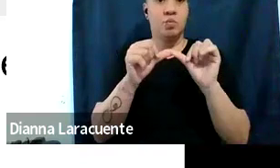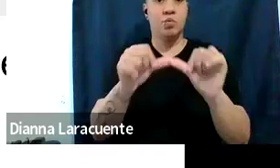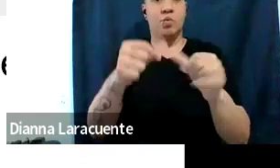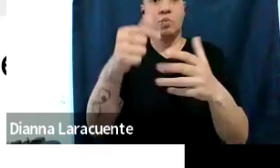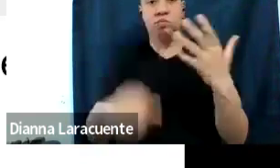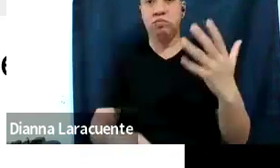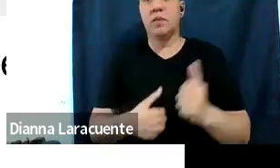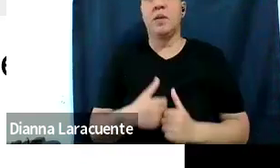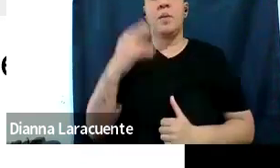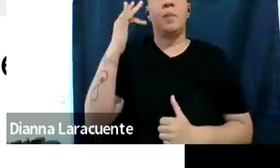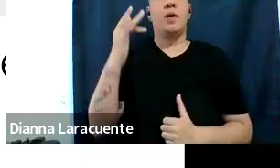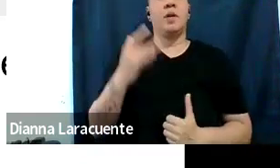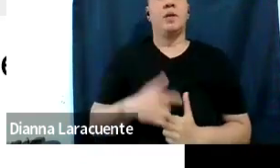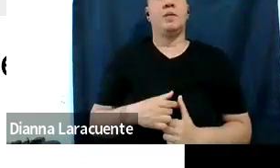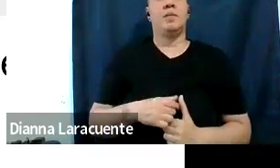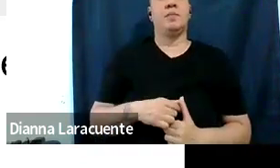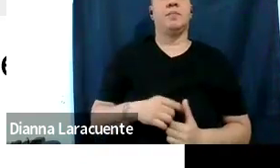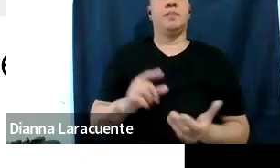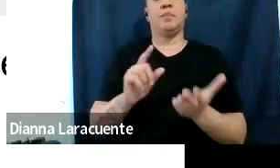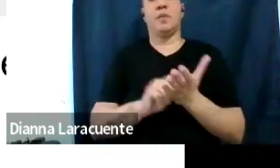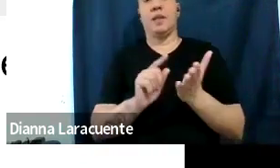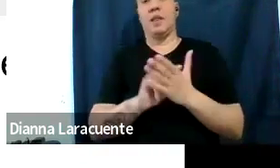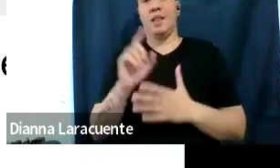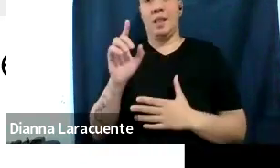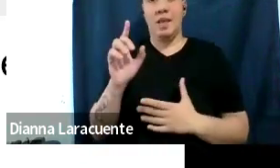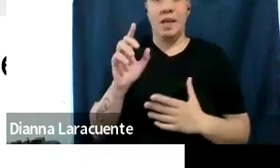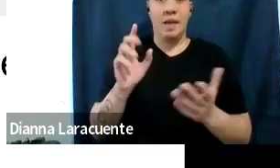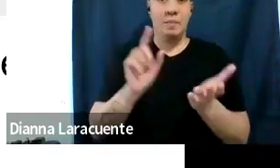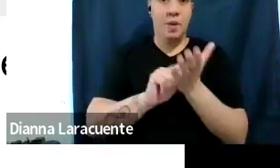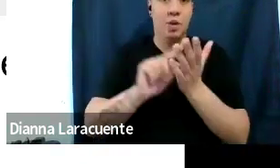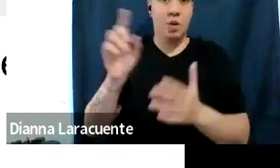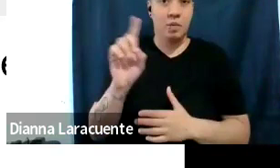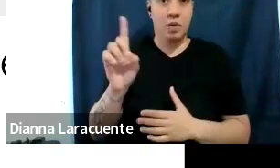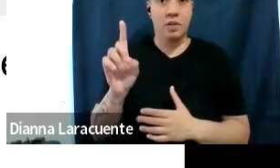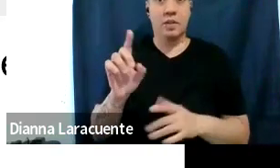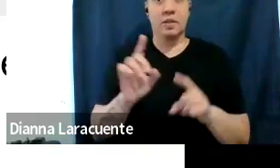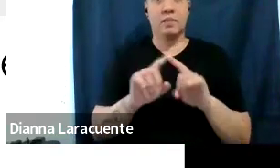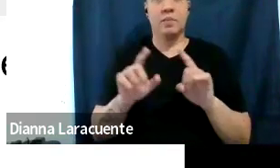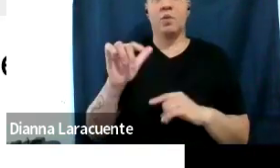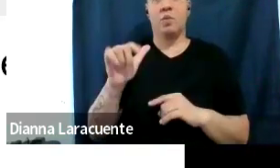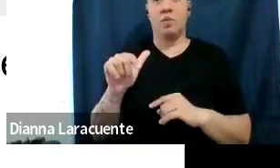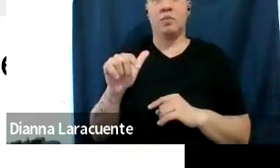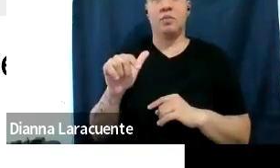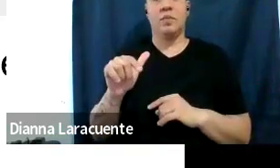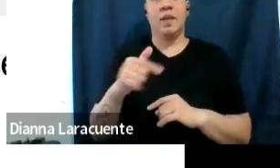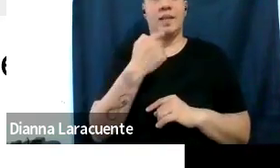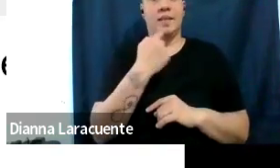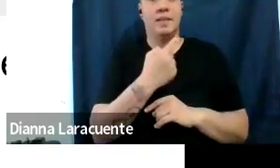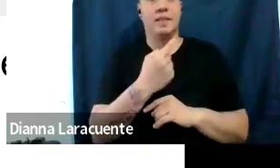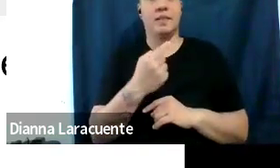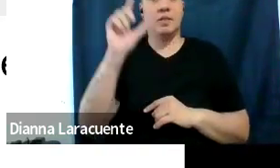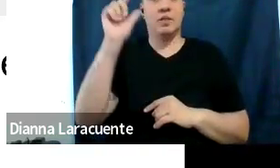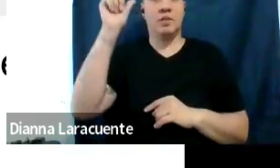qué? Esto es un artículo de La Democracia, empieza el desposo, pero es más adelante porque ahí está hablando del gobernador